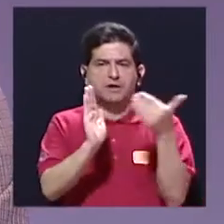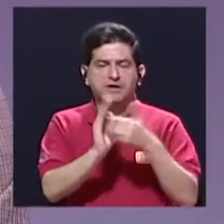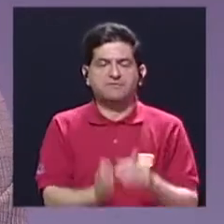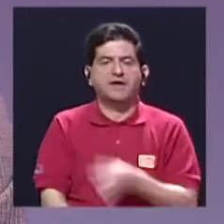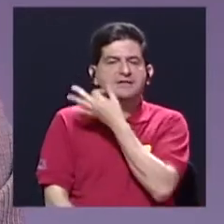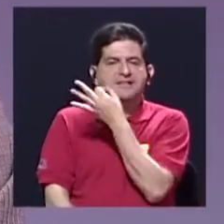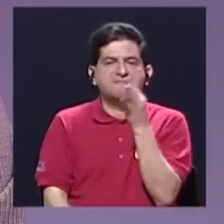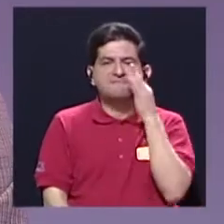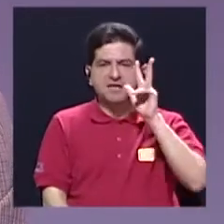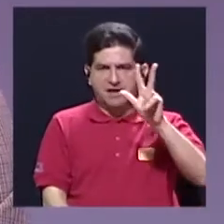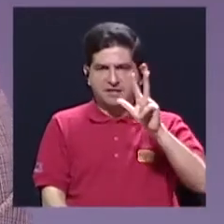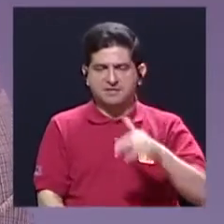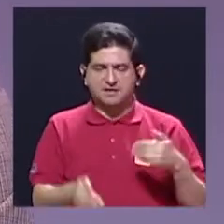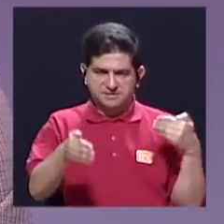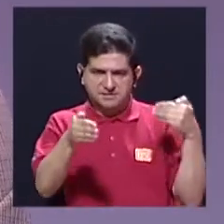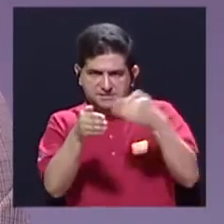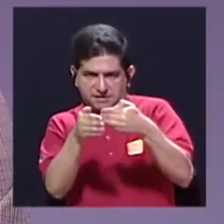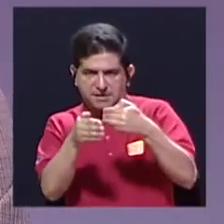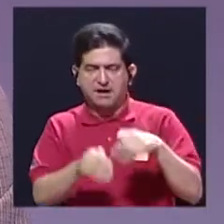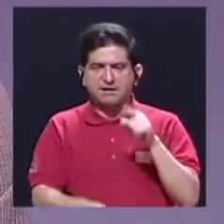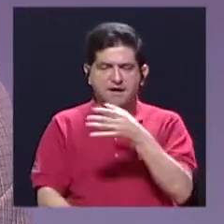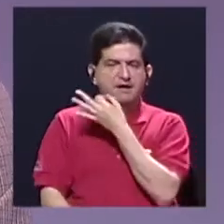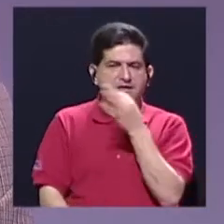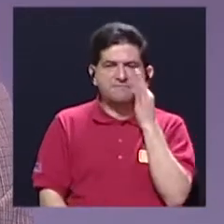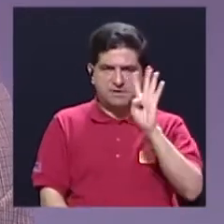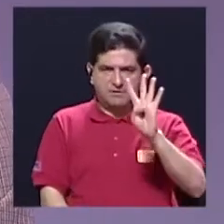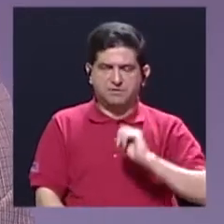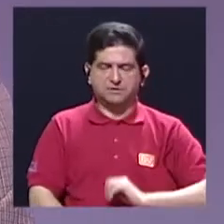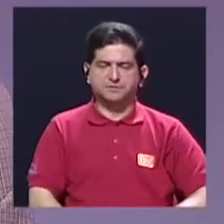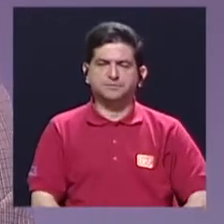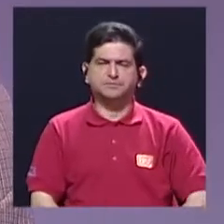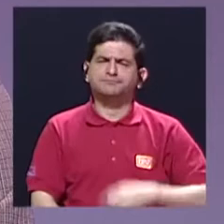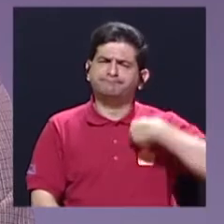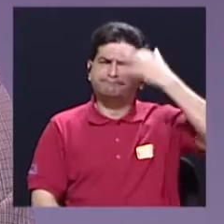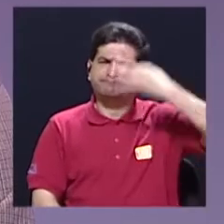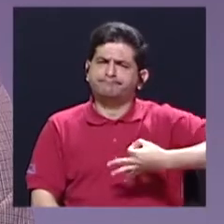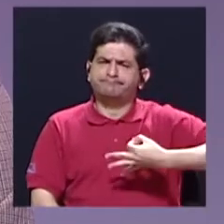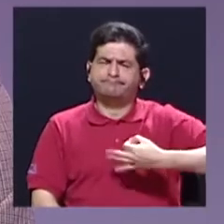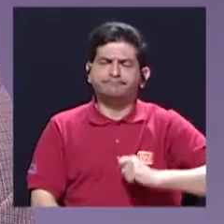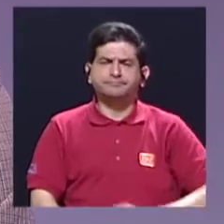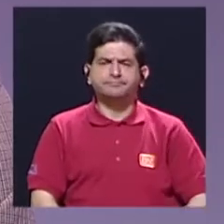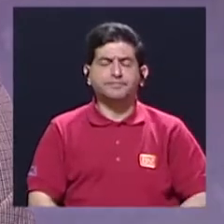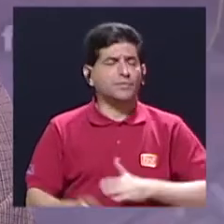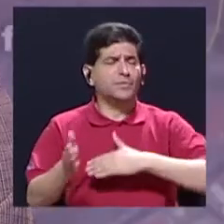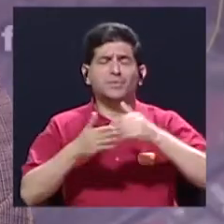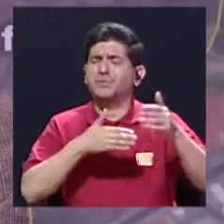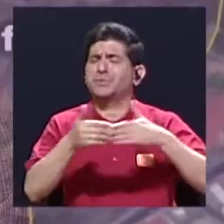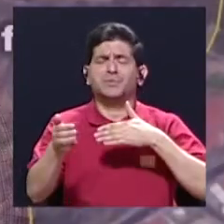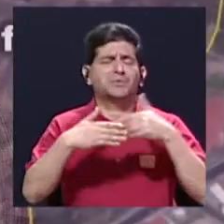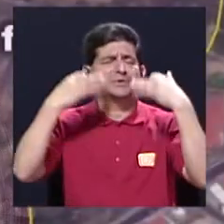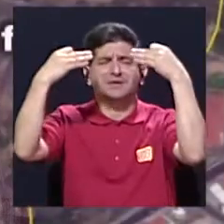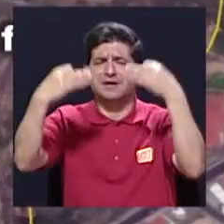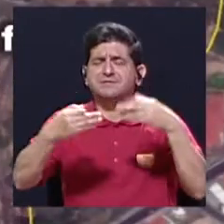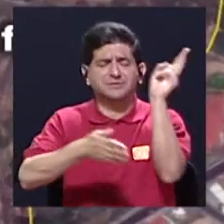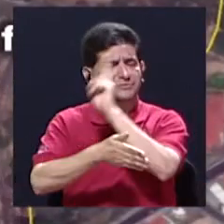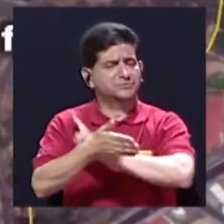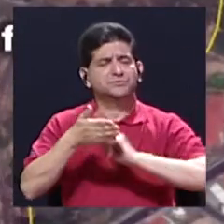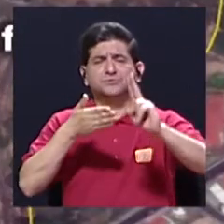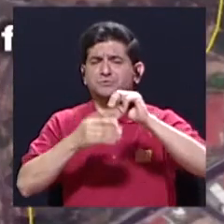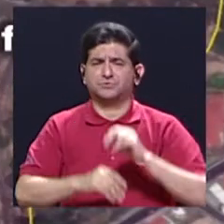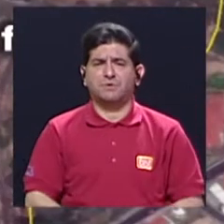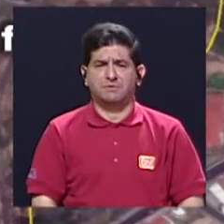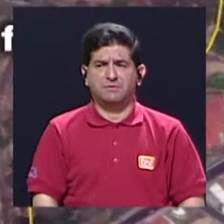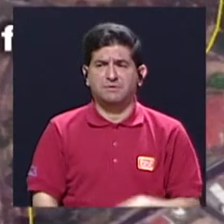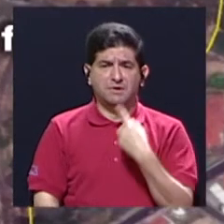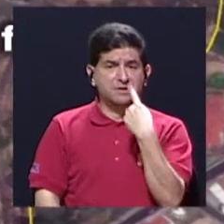la finca 3, la finca aledaña a la finca 4. Entonces, a mí me parece que a pesar de esa decisión de la universidad de